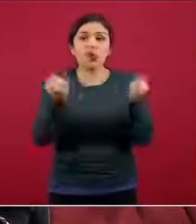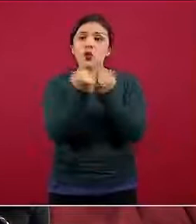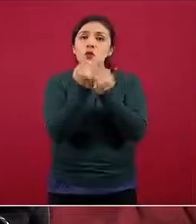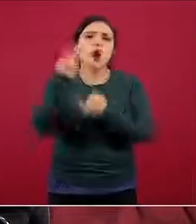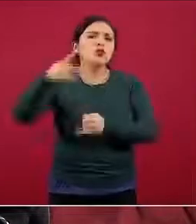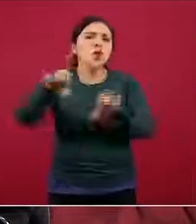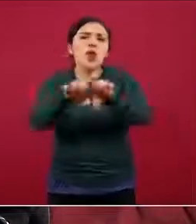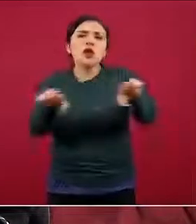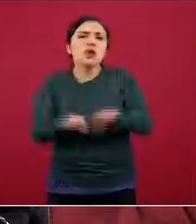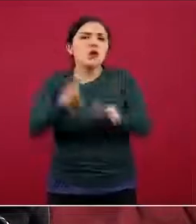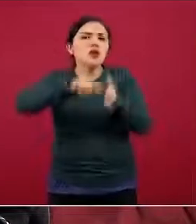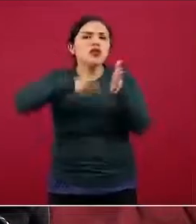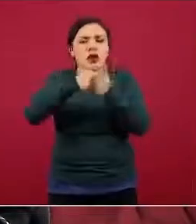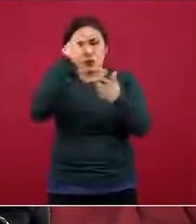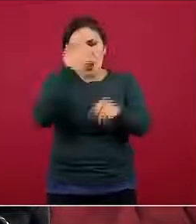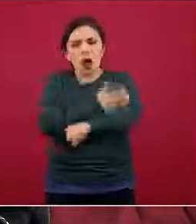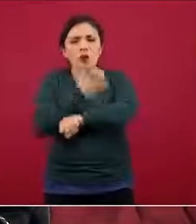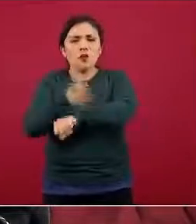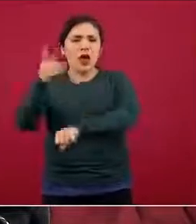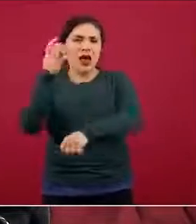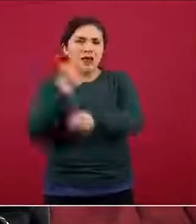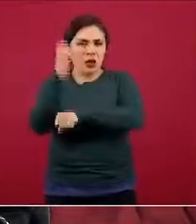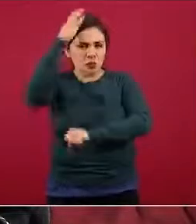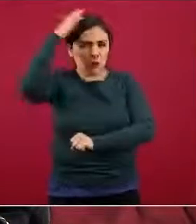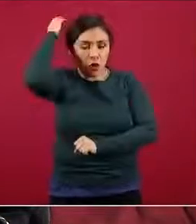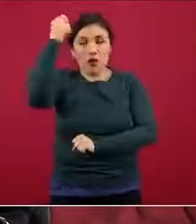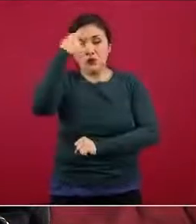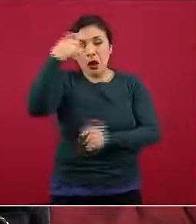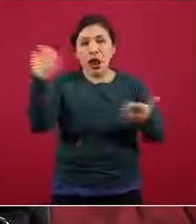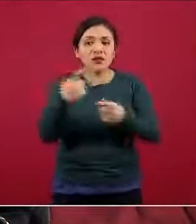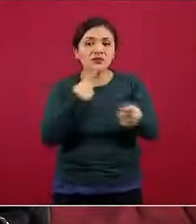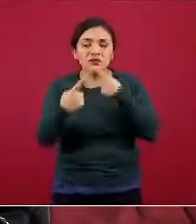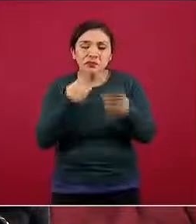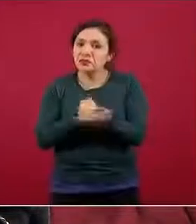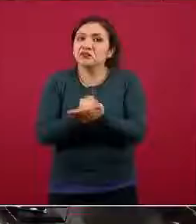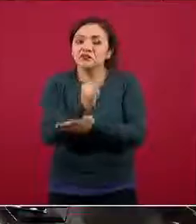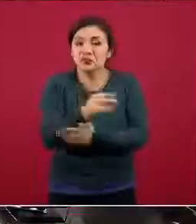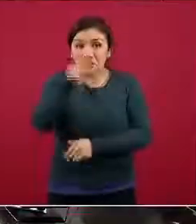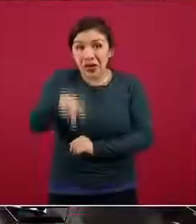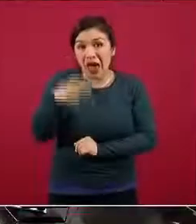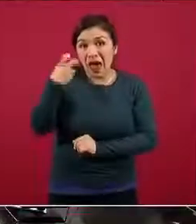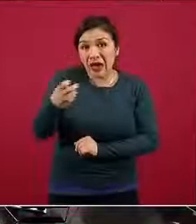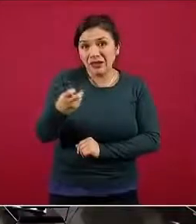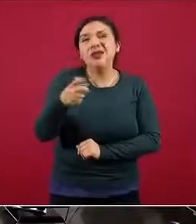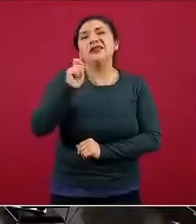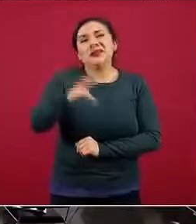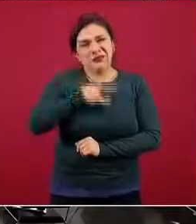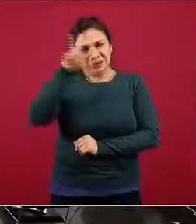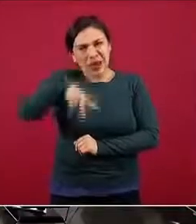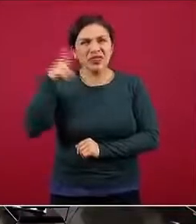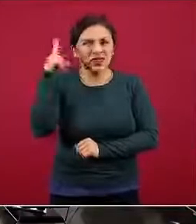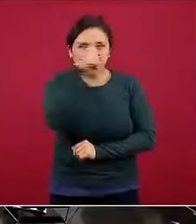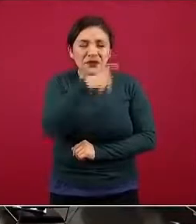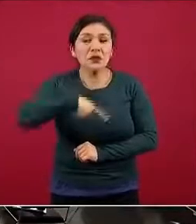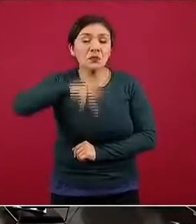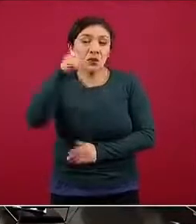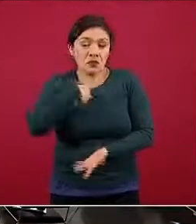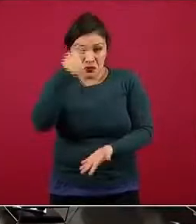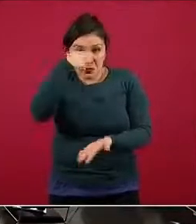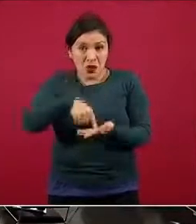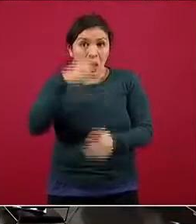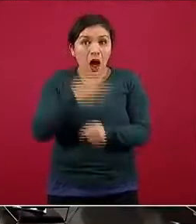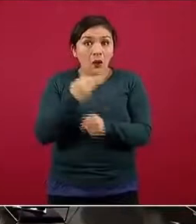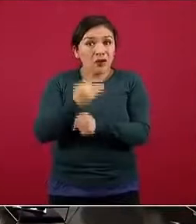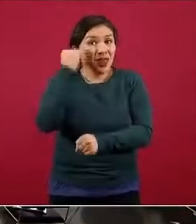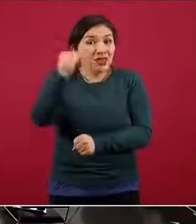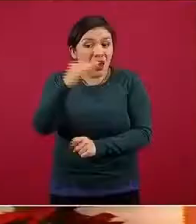todo el equipo técnico que acompaña al Estado de Morelos haber tomado esta decisión. Son decisiones difíciles, pero creo que en el momento en el que